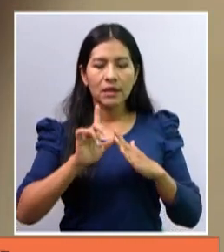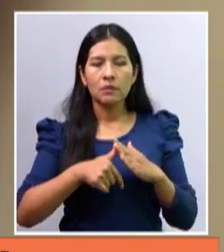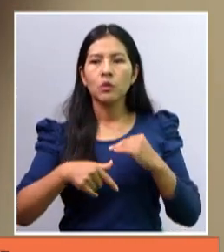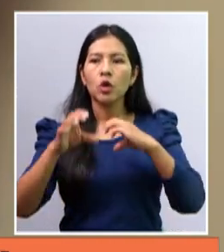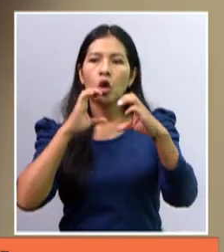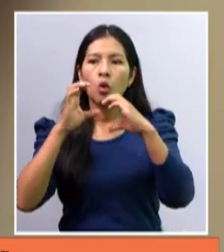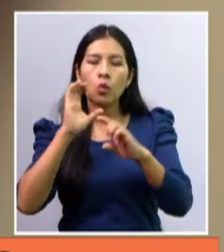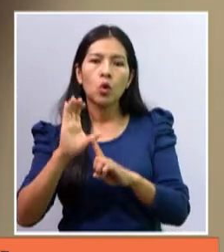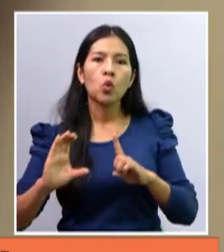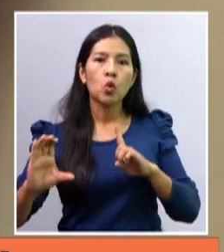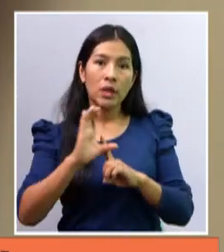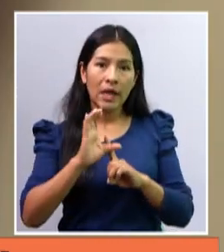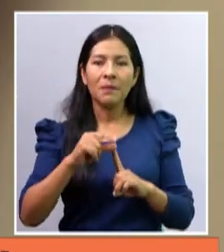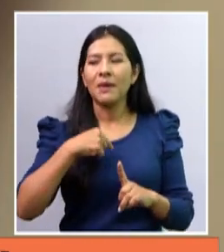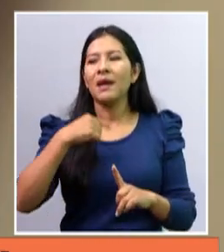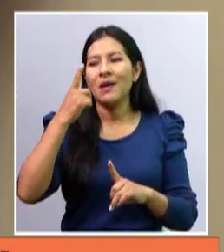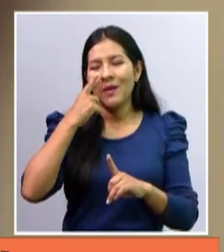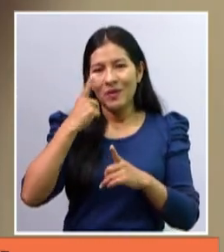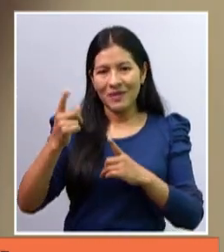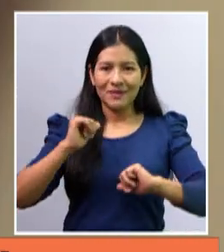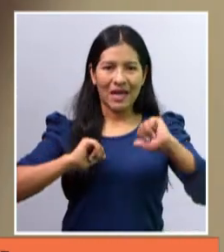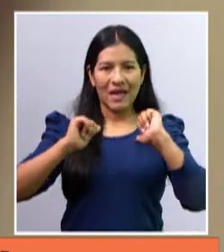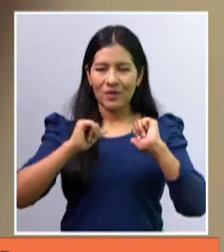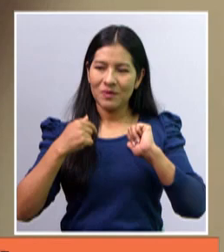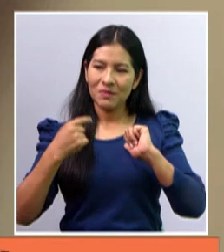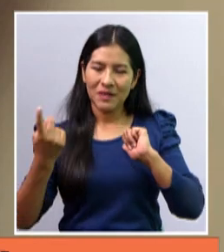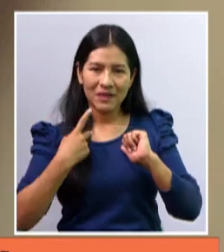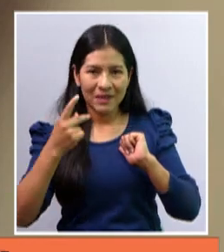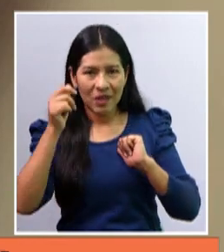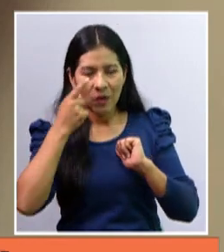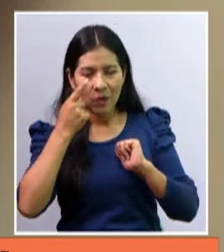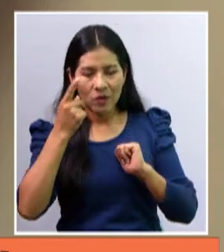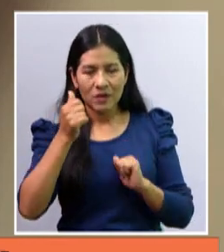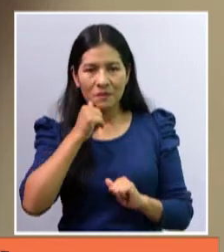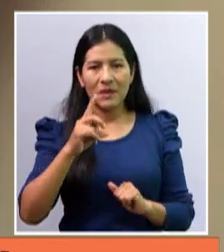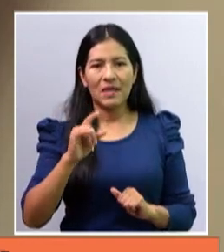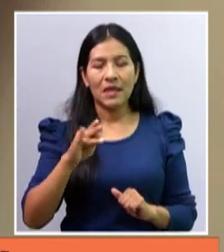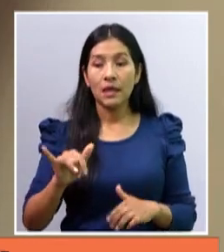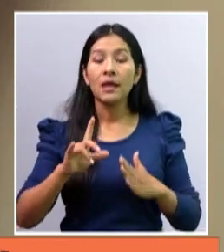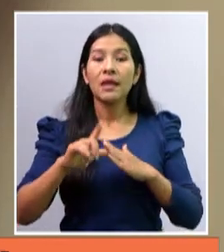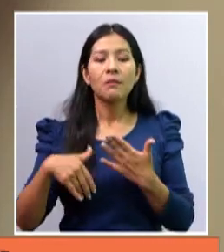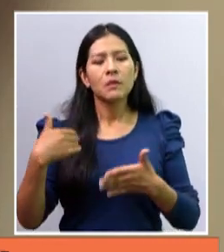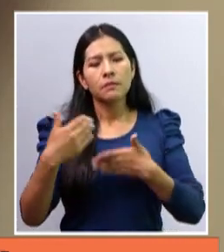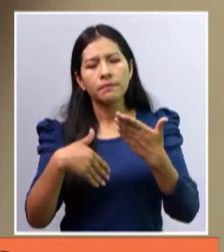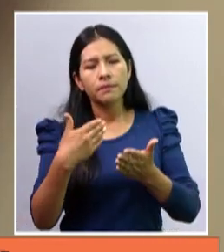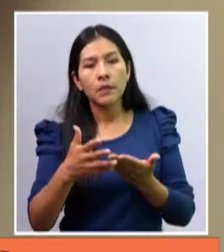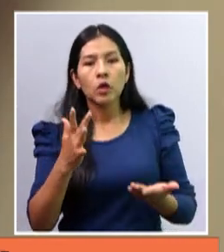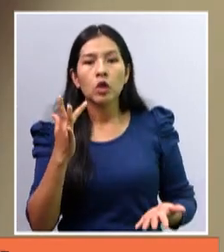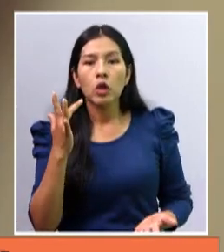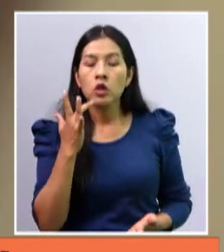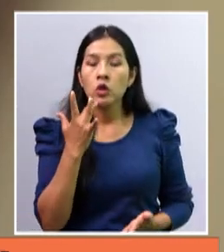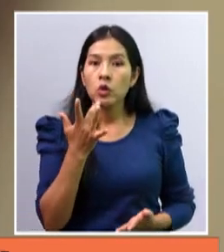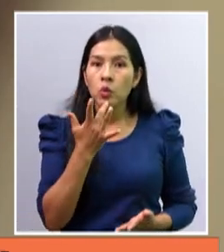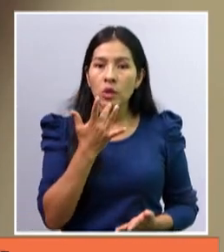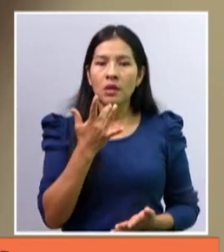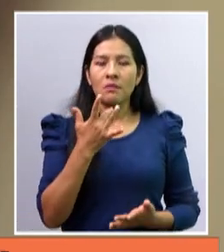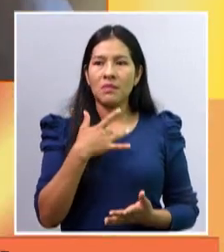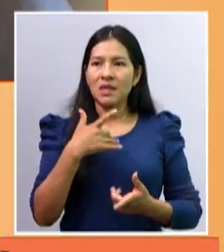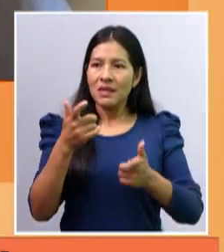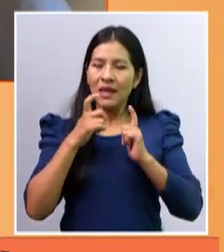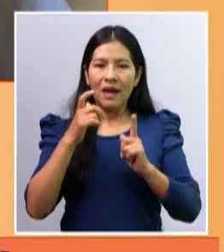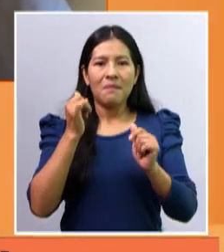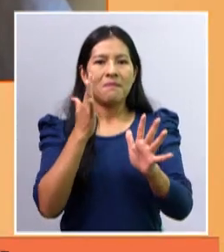cultural de ahí nos conocemos con Dani de la actuación y tuve la suerte tuve la suerte de ganar una